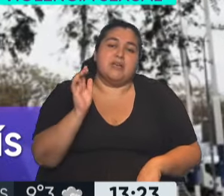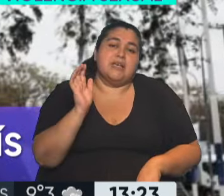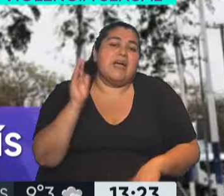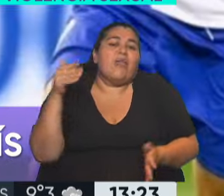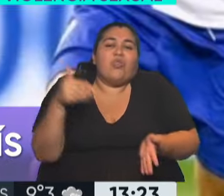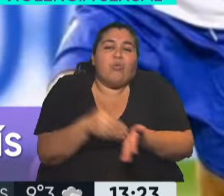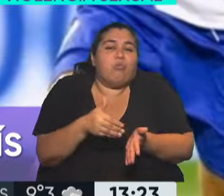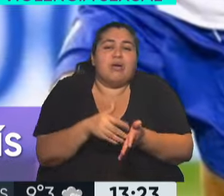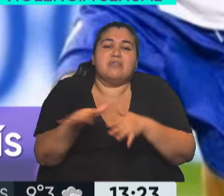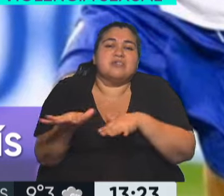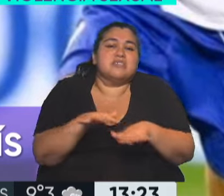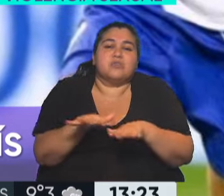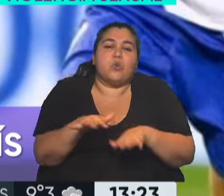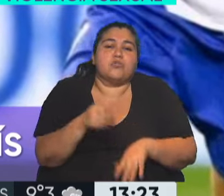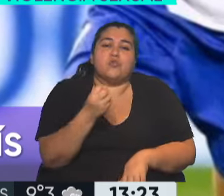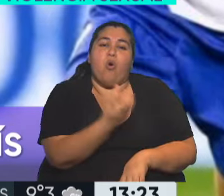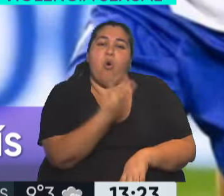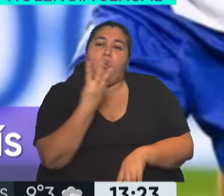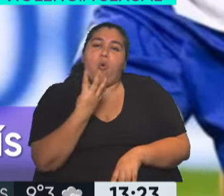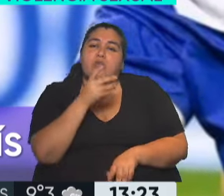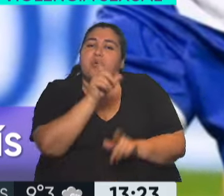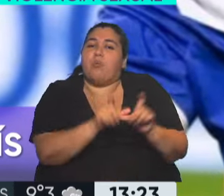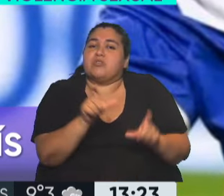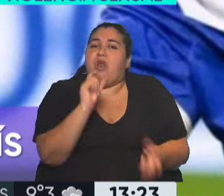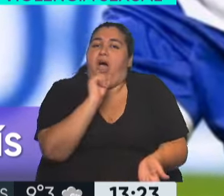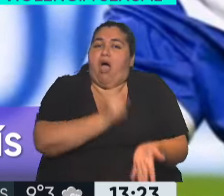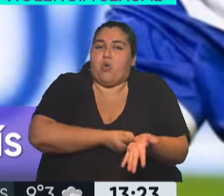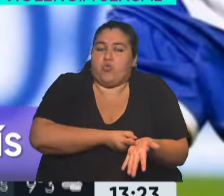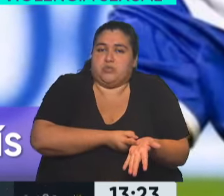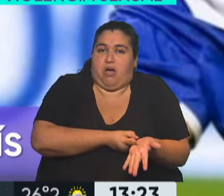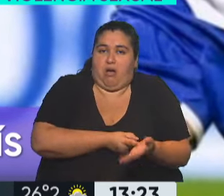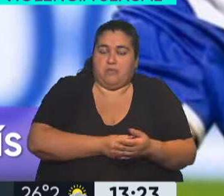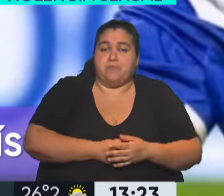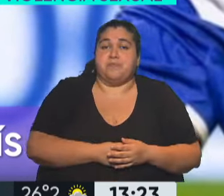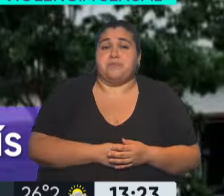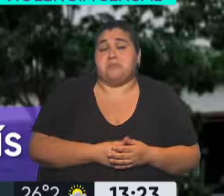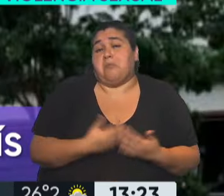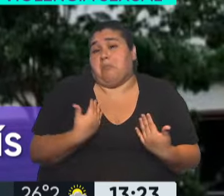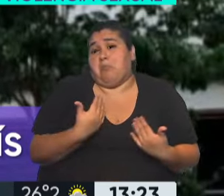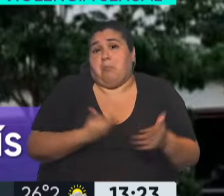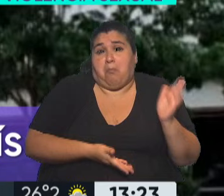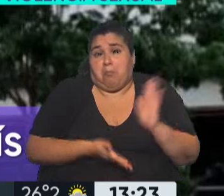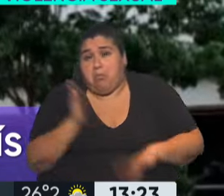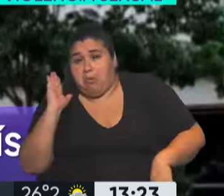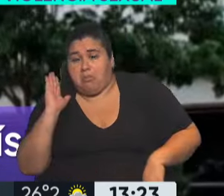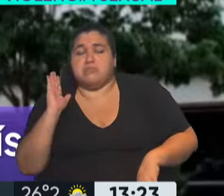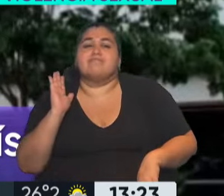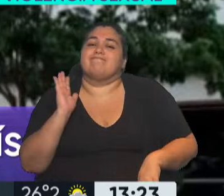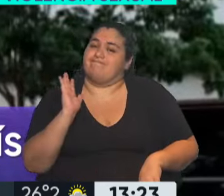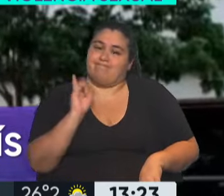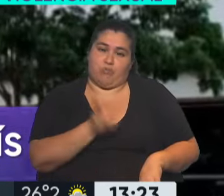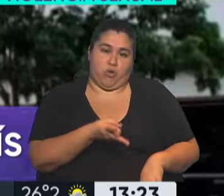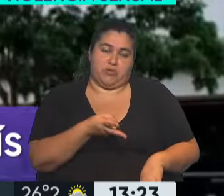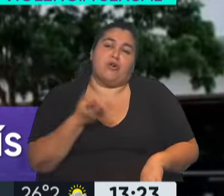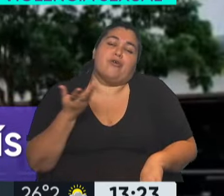de todos los cuatro acusados, bueno, que pueden irse del país. Entonces, lo hace de